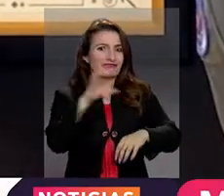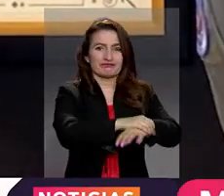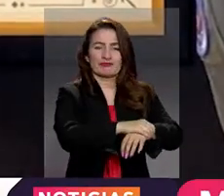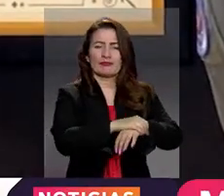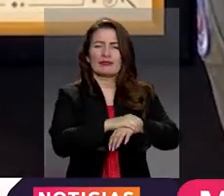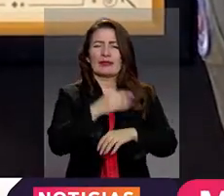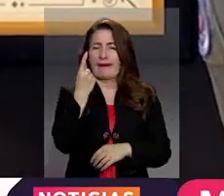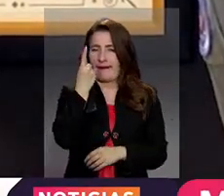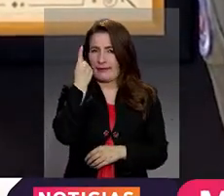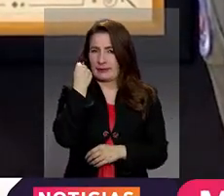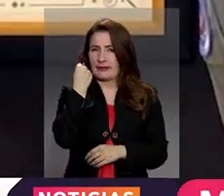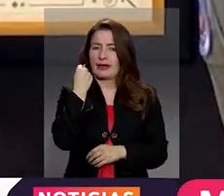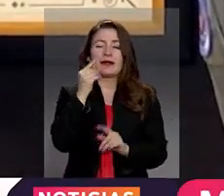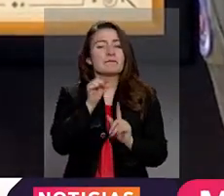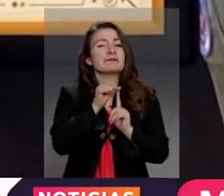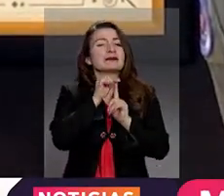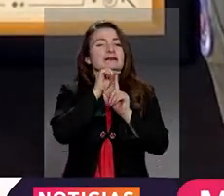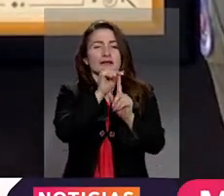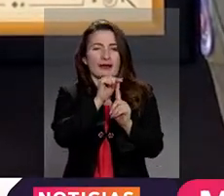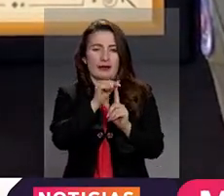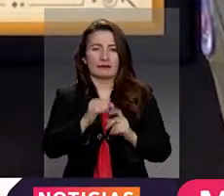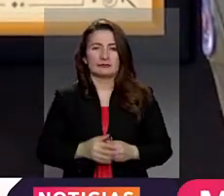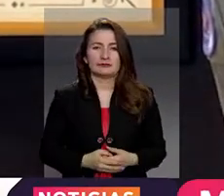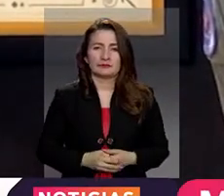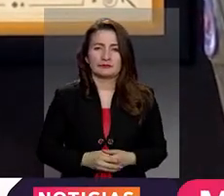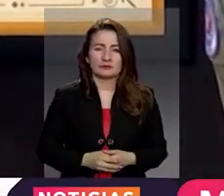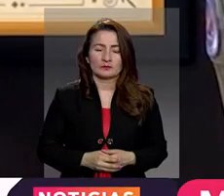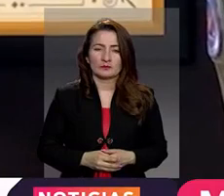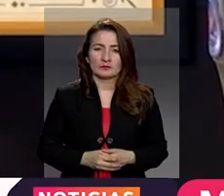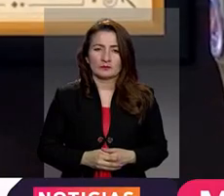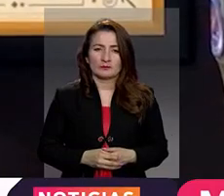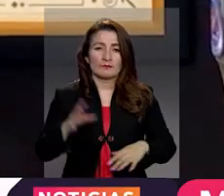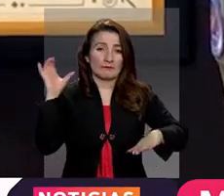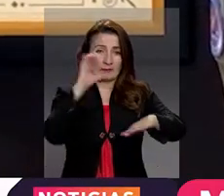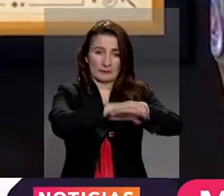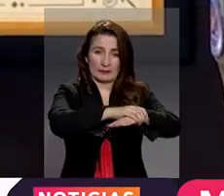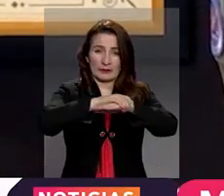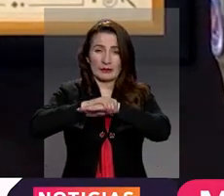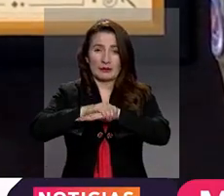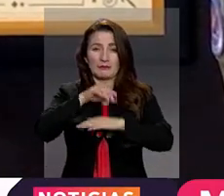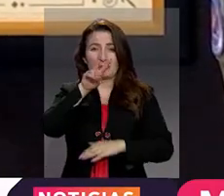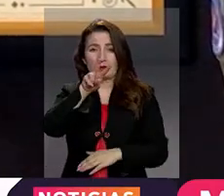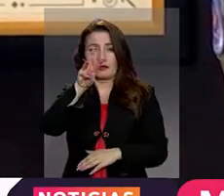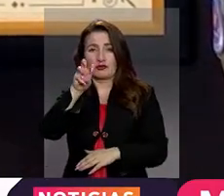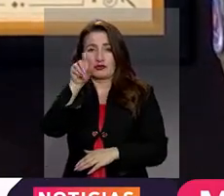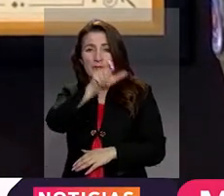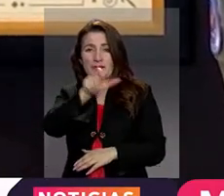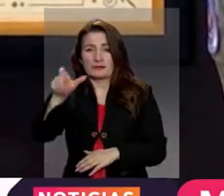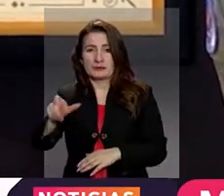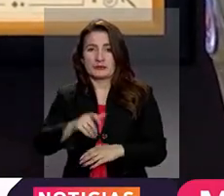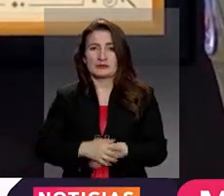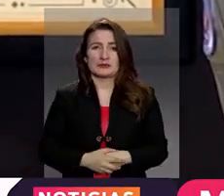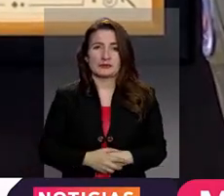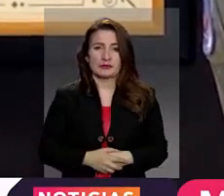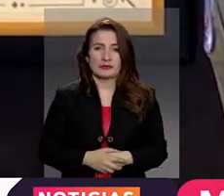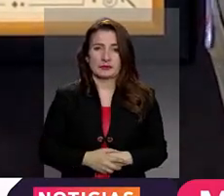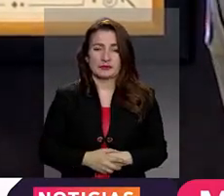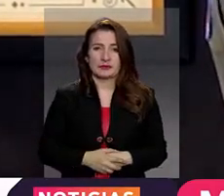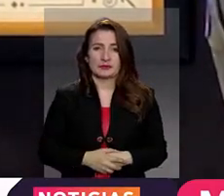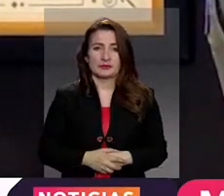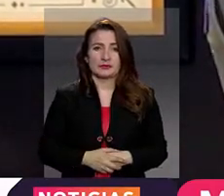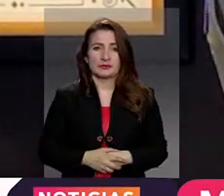el día de ayer específicamente fueron capturadas 28 personas y se